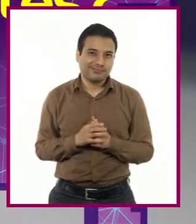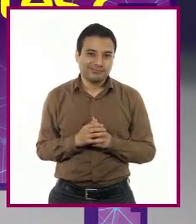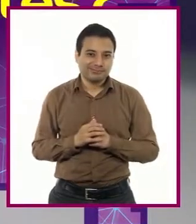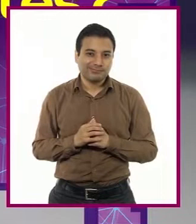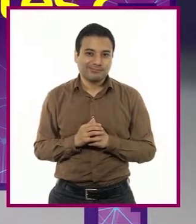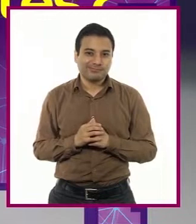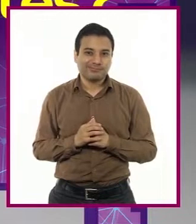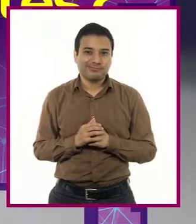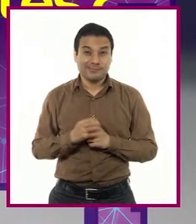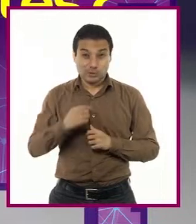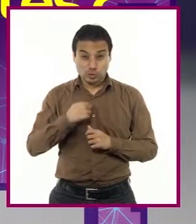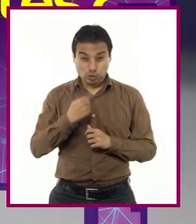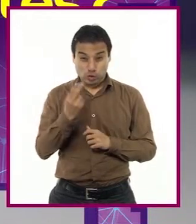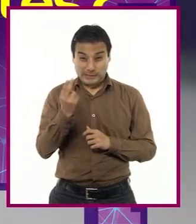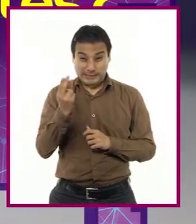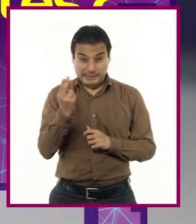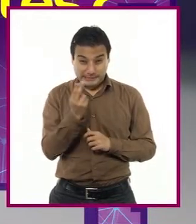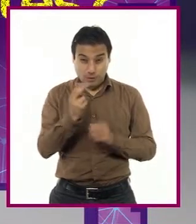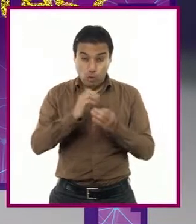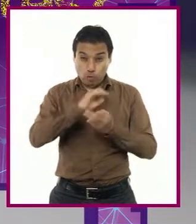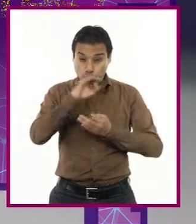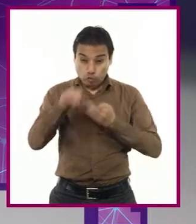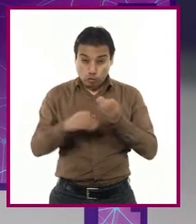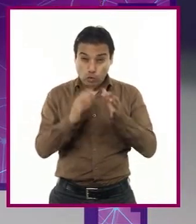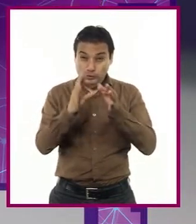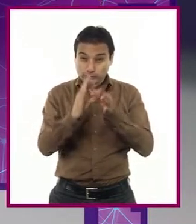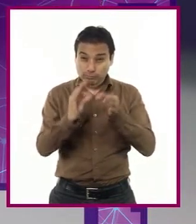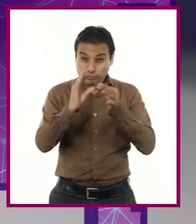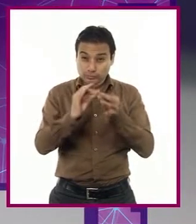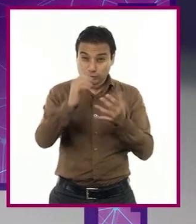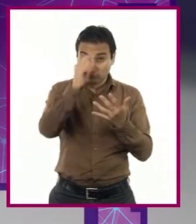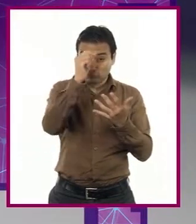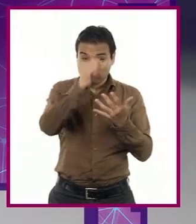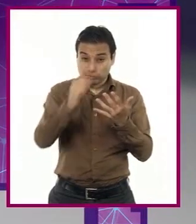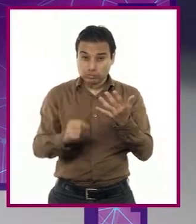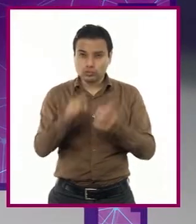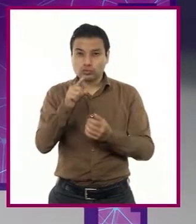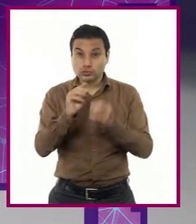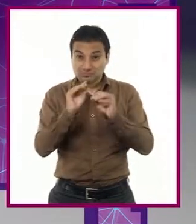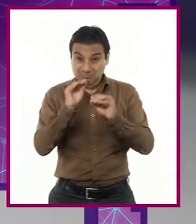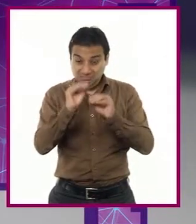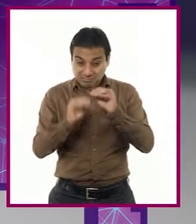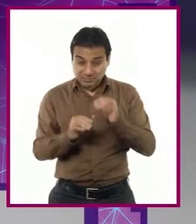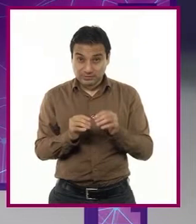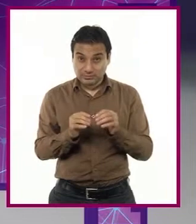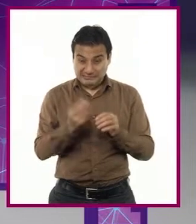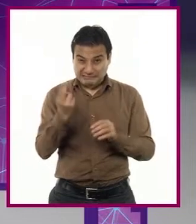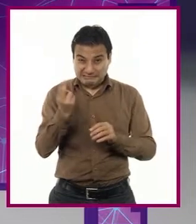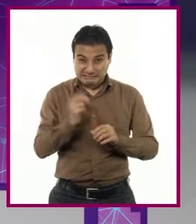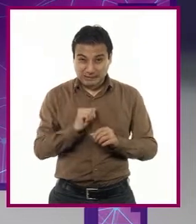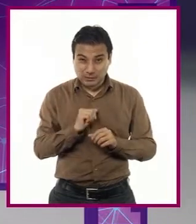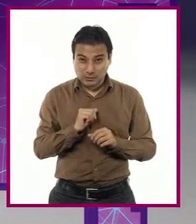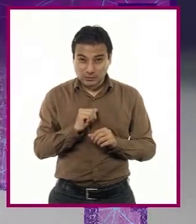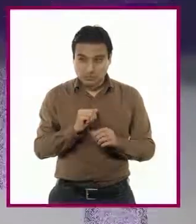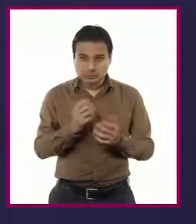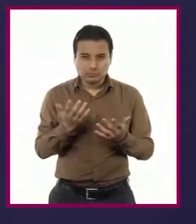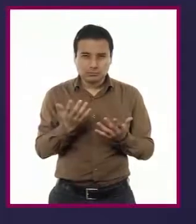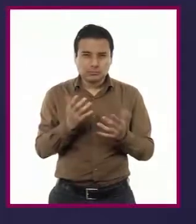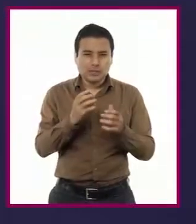las medidas para determinar que los triángulos son congruentes? ¿Qué información hubiera sido suficiente para establecer la congruencia?